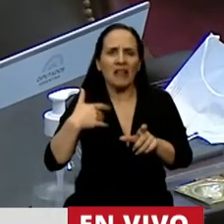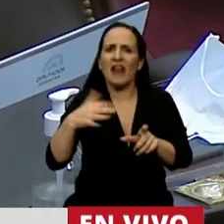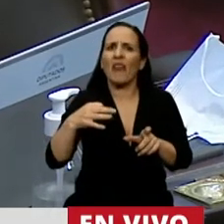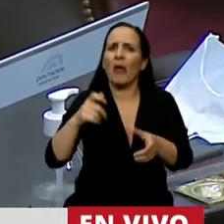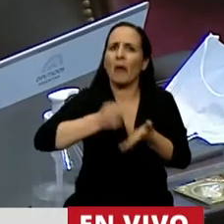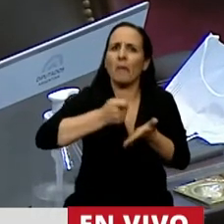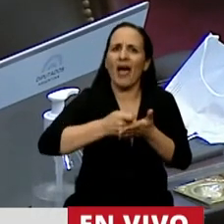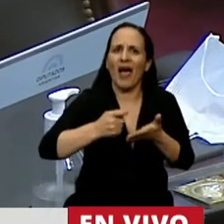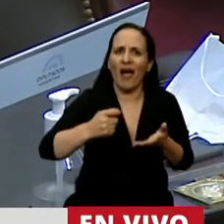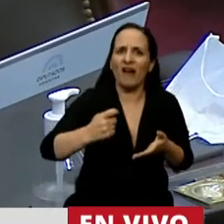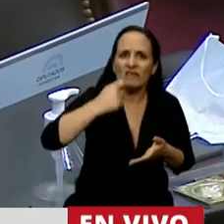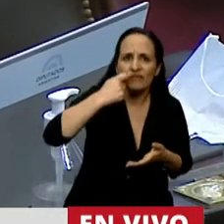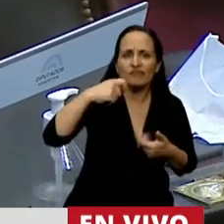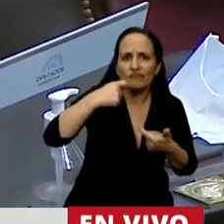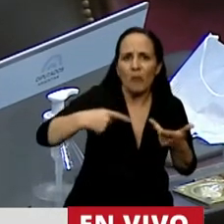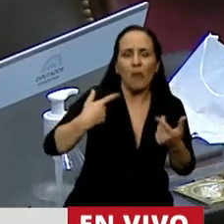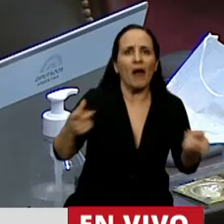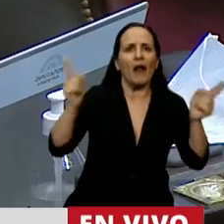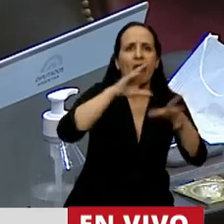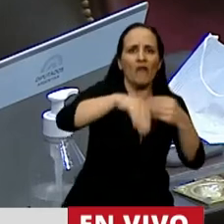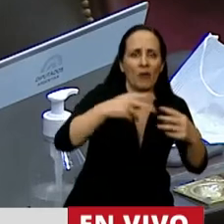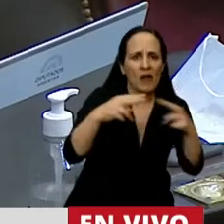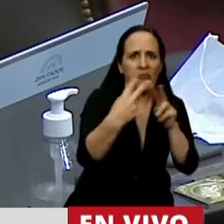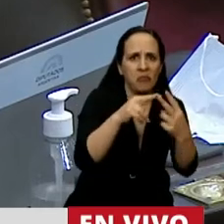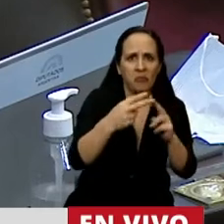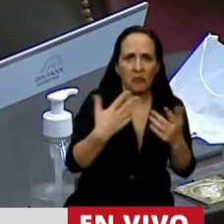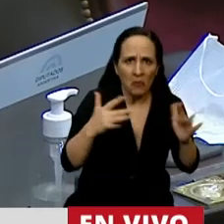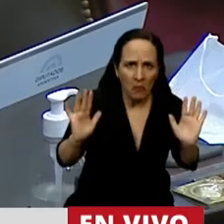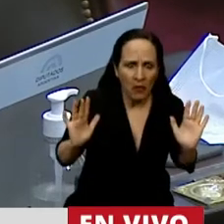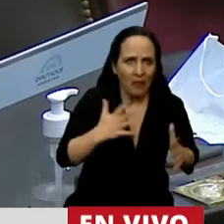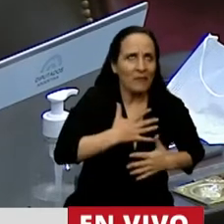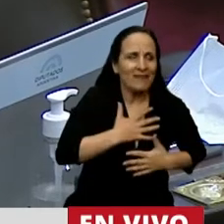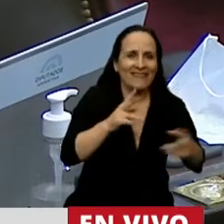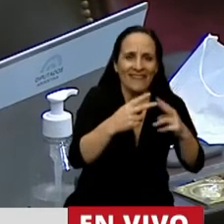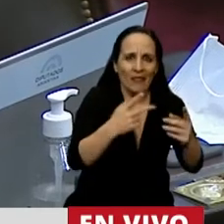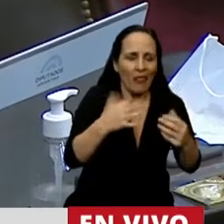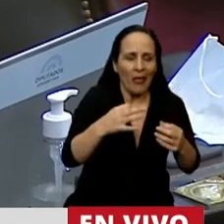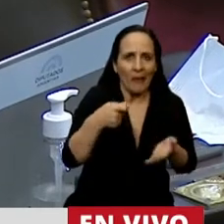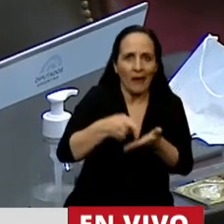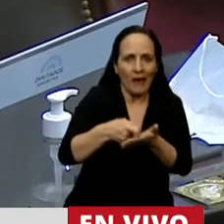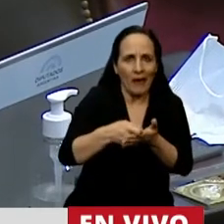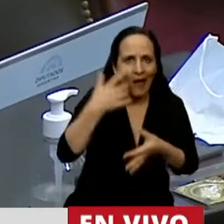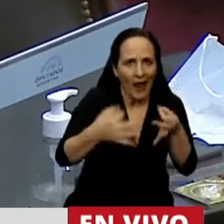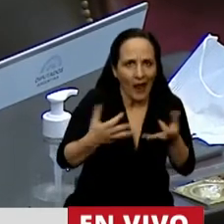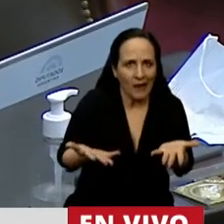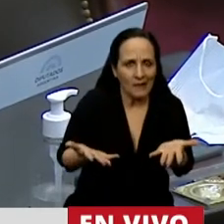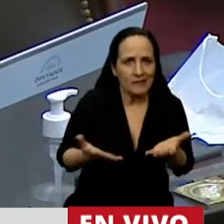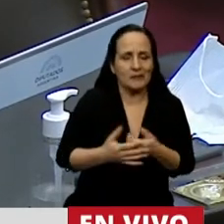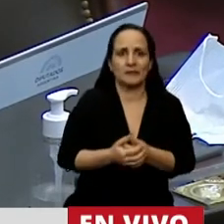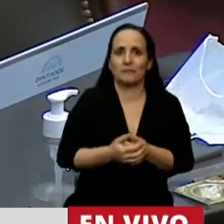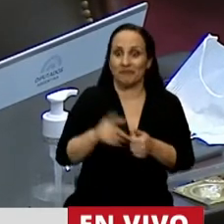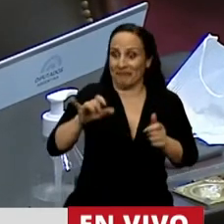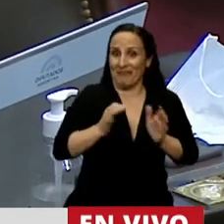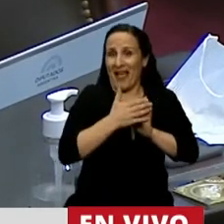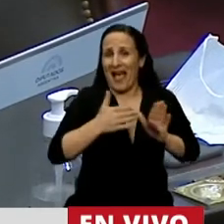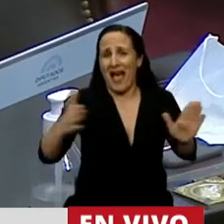para volver a ver a sus familias, para volver a ver a sus seres queridos. Señor presidente, pasamos un año donde miles de chicos y chicas de